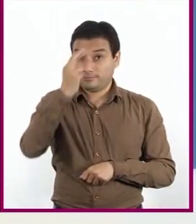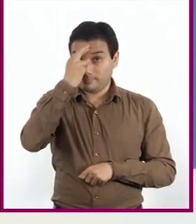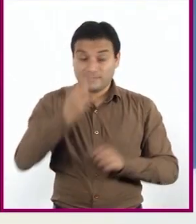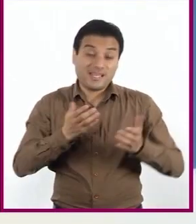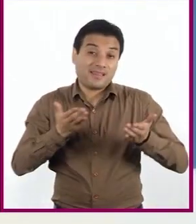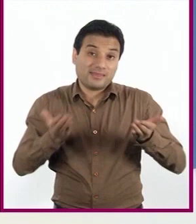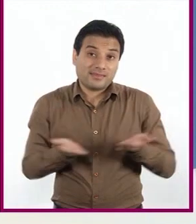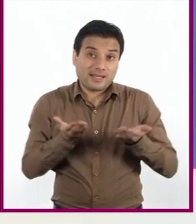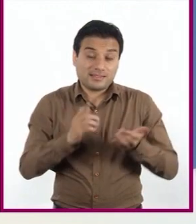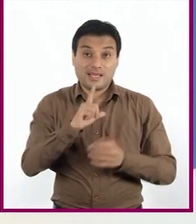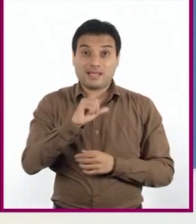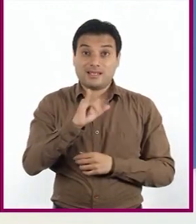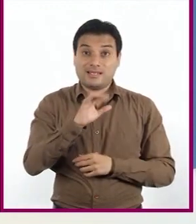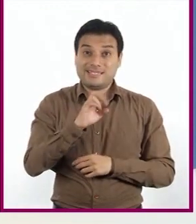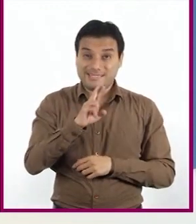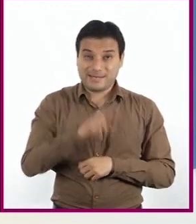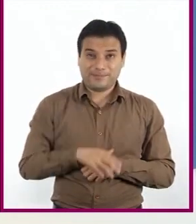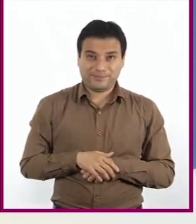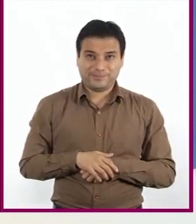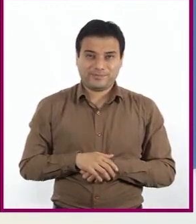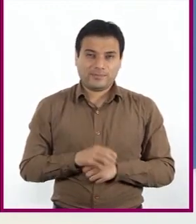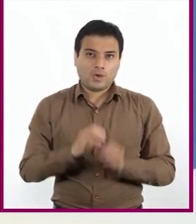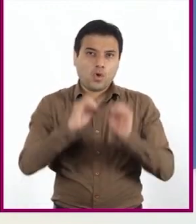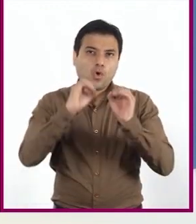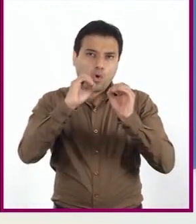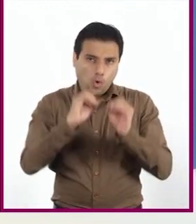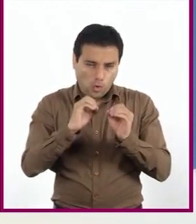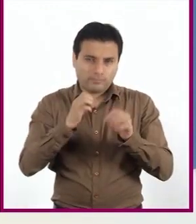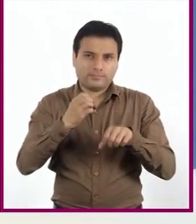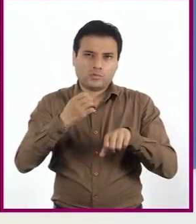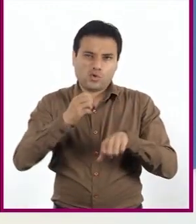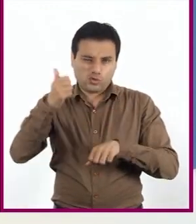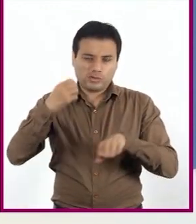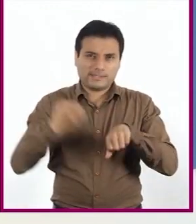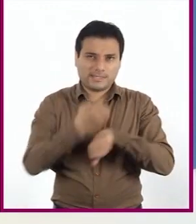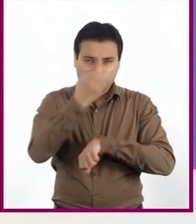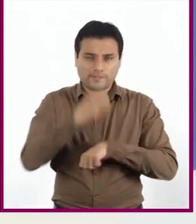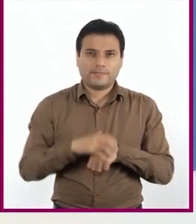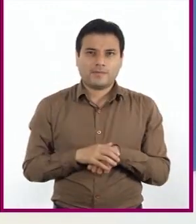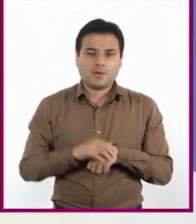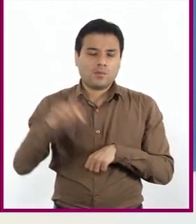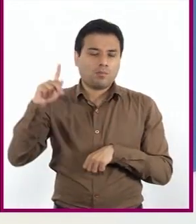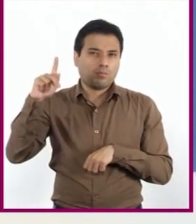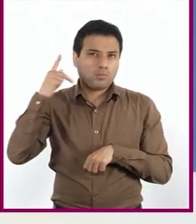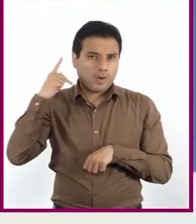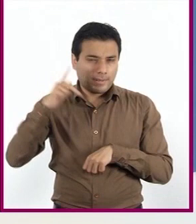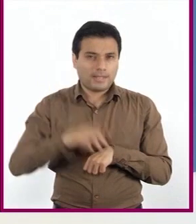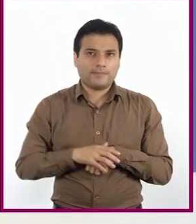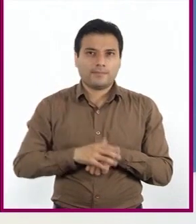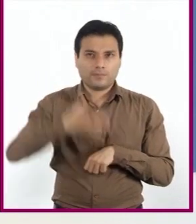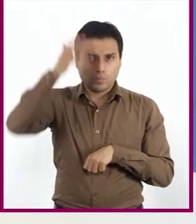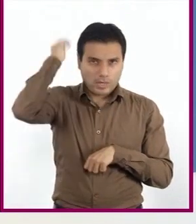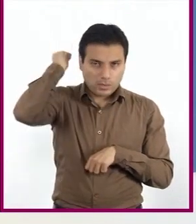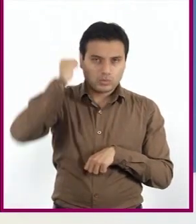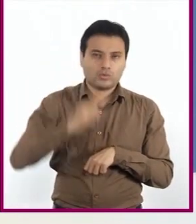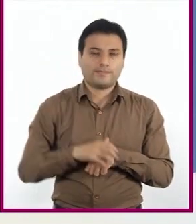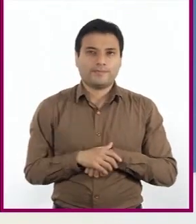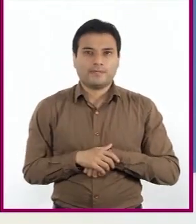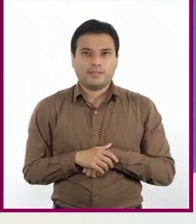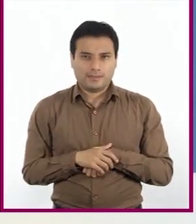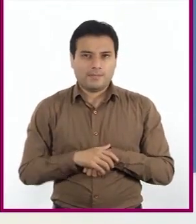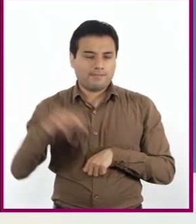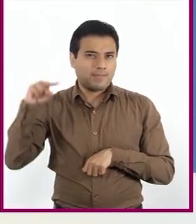o los tecuanis hermana los estados de Veracruz, Morelos y Puebla, y es una muestra de la